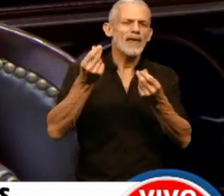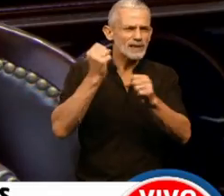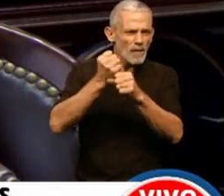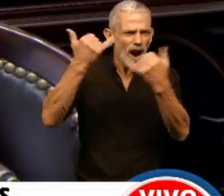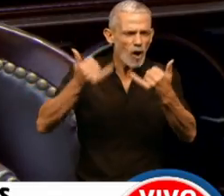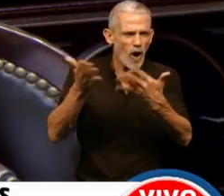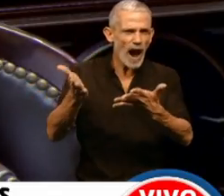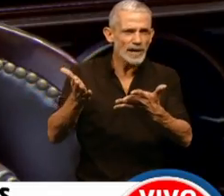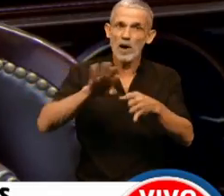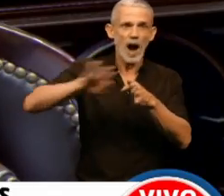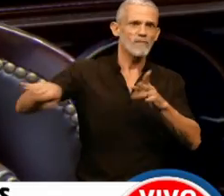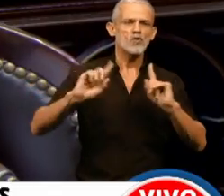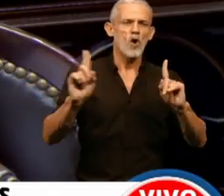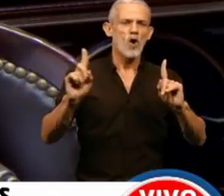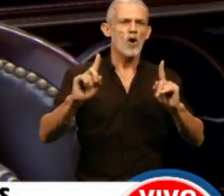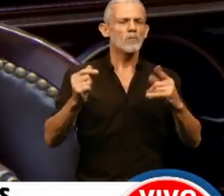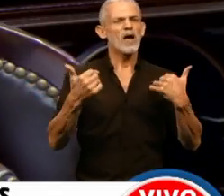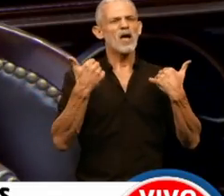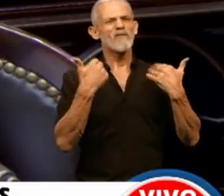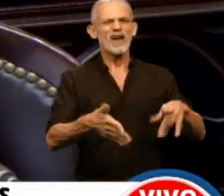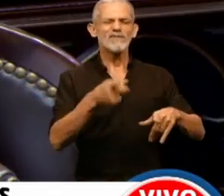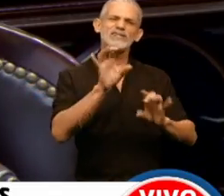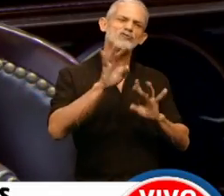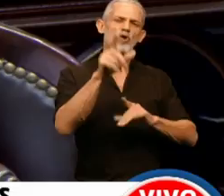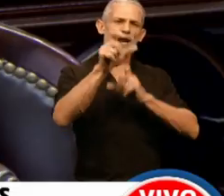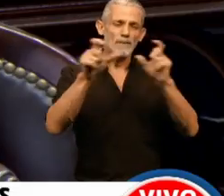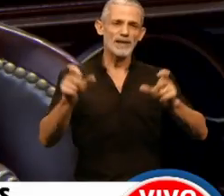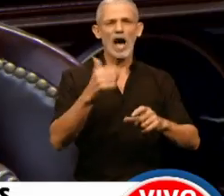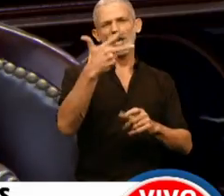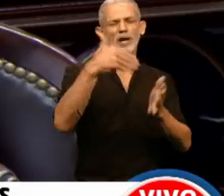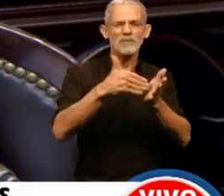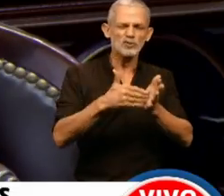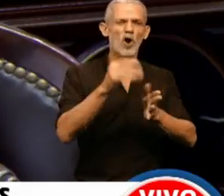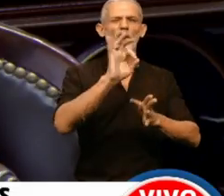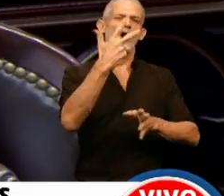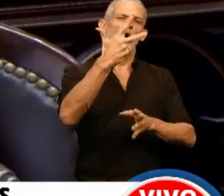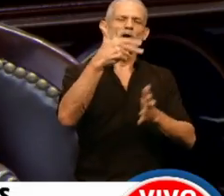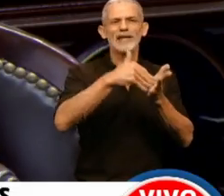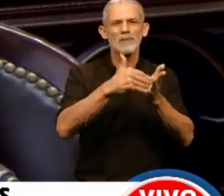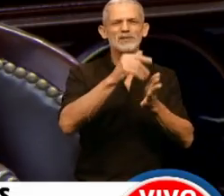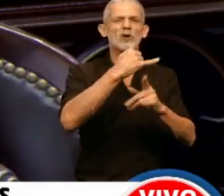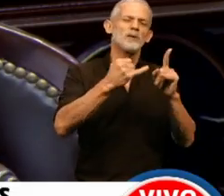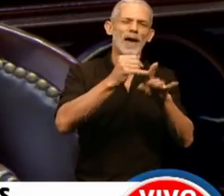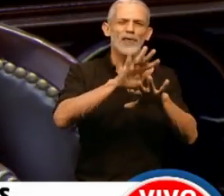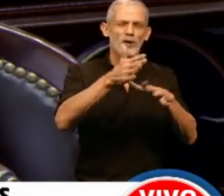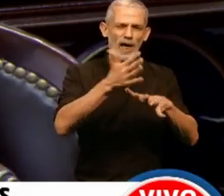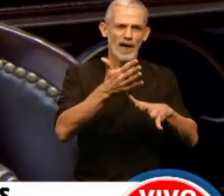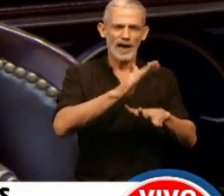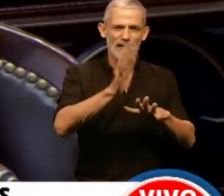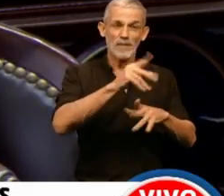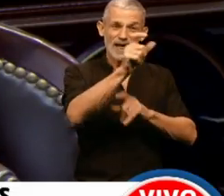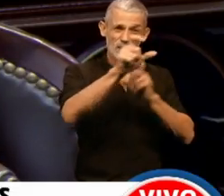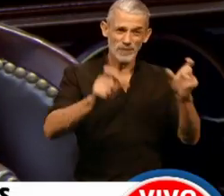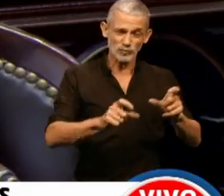trabajadora y no se beneficia solo 3 millones o 3 millones y medio de